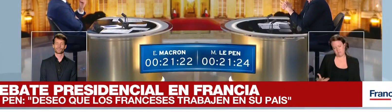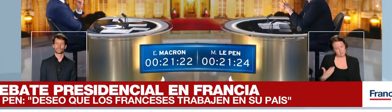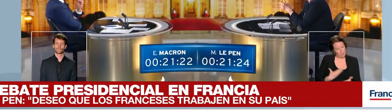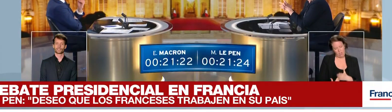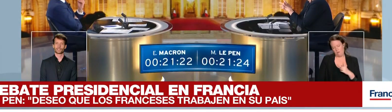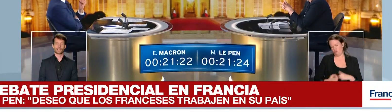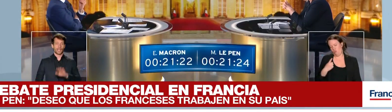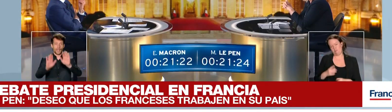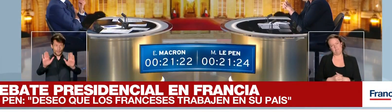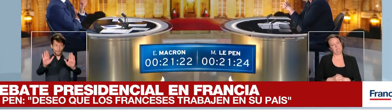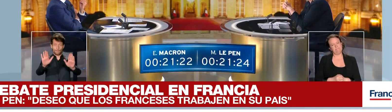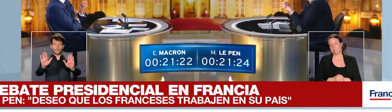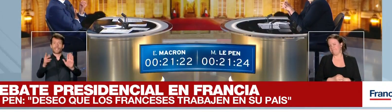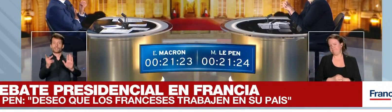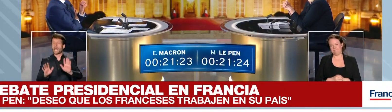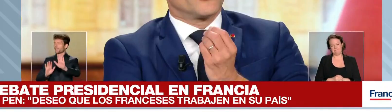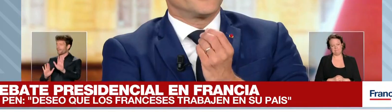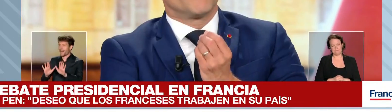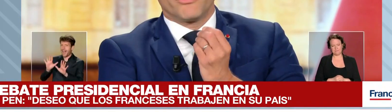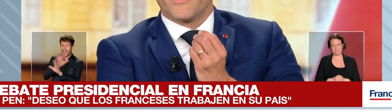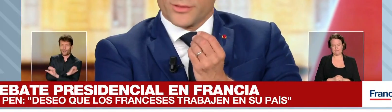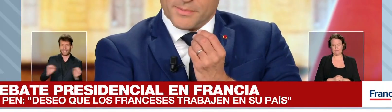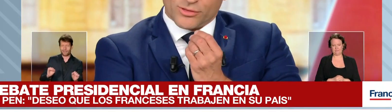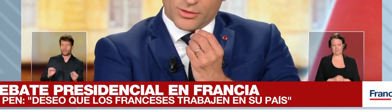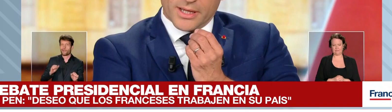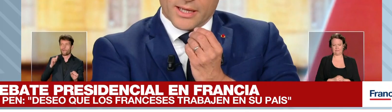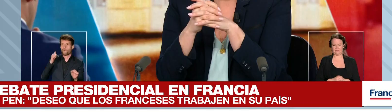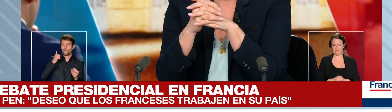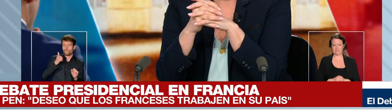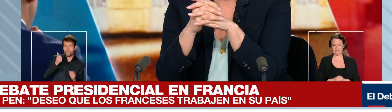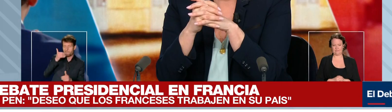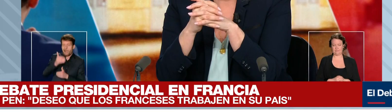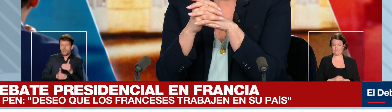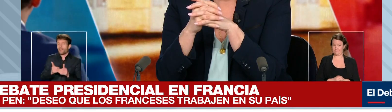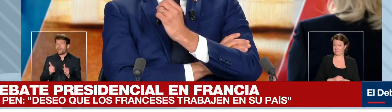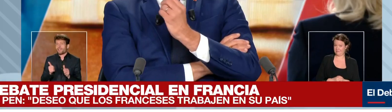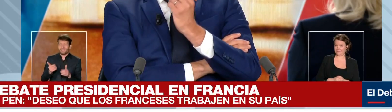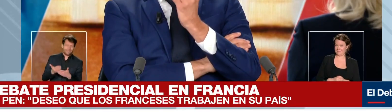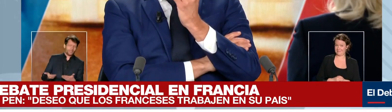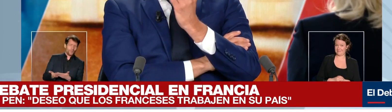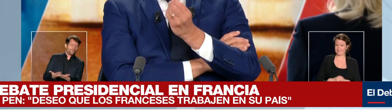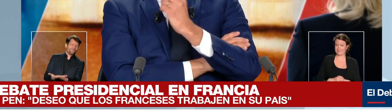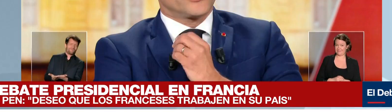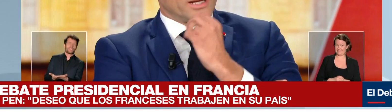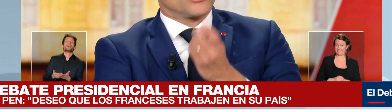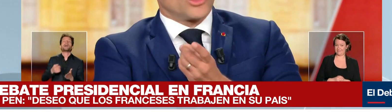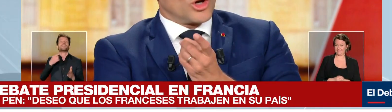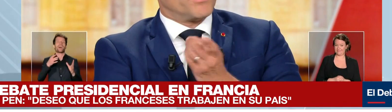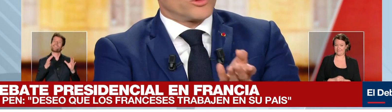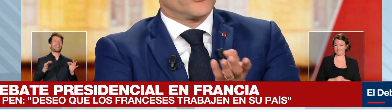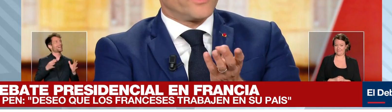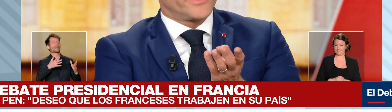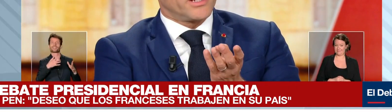relación. Es fascinante ver el cinismo con el cual usted puede avanzar, porque porque alguien que habla de preferencia